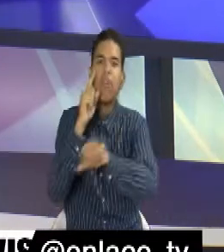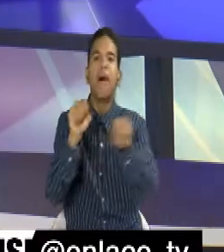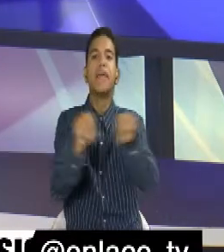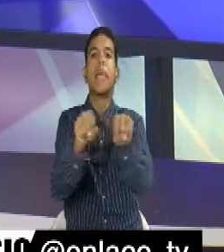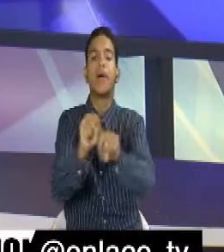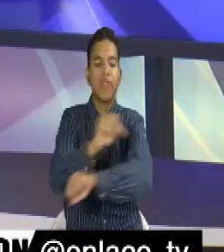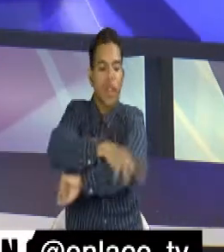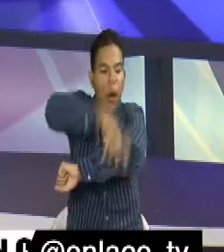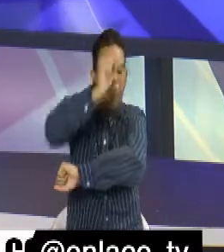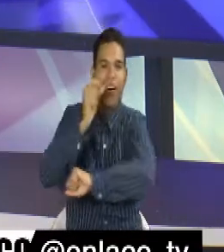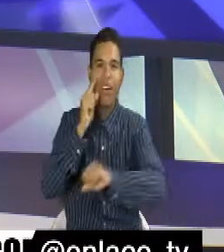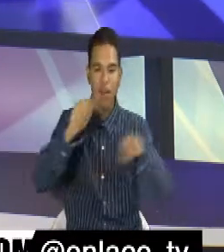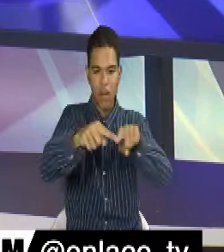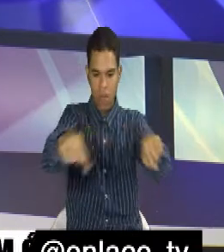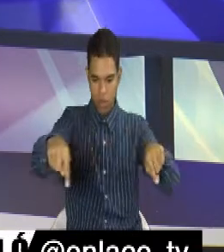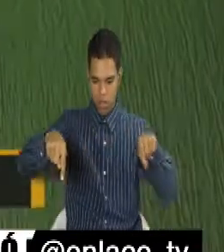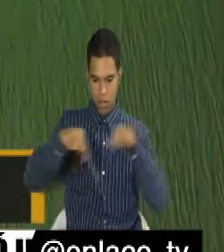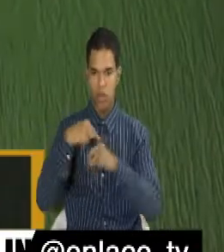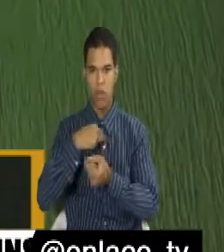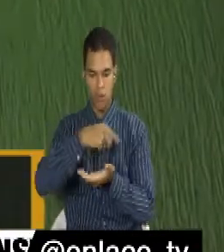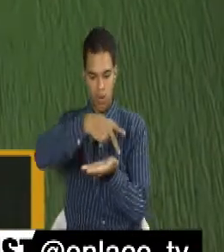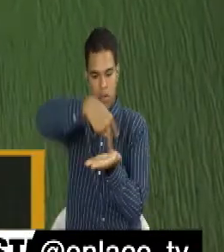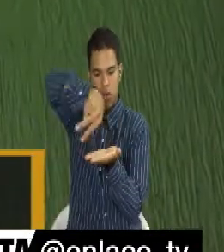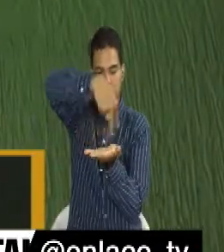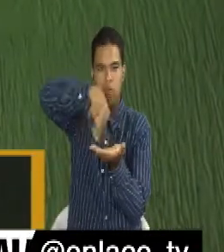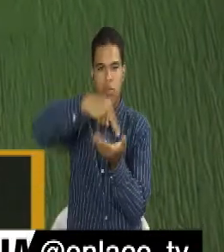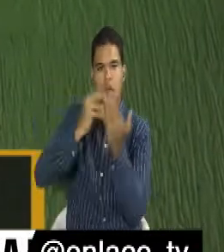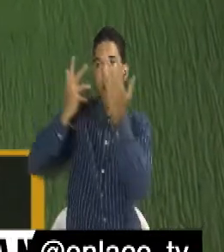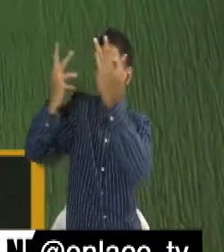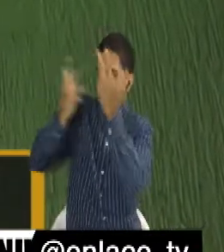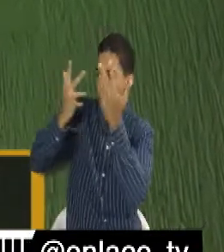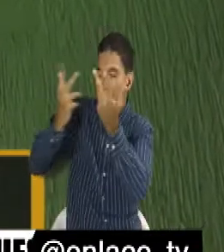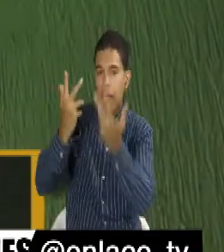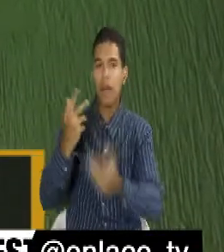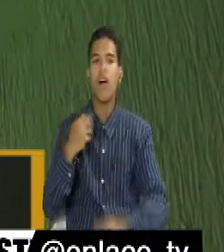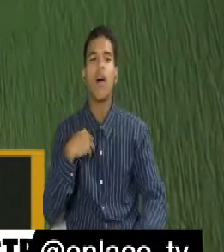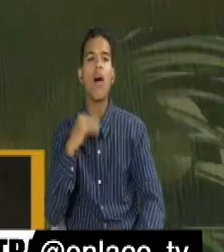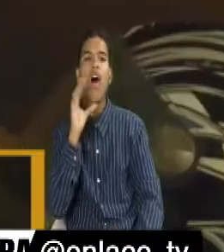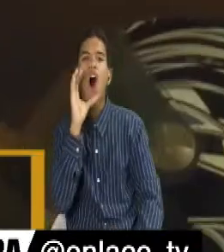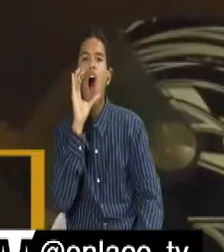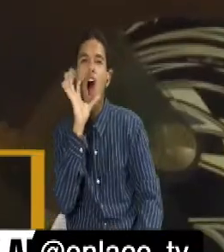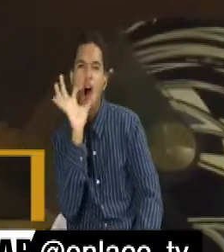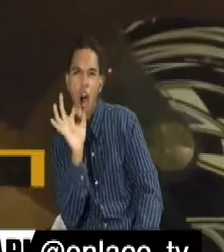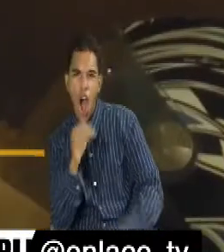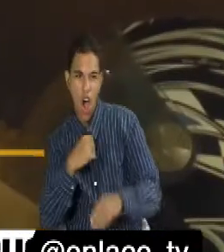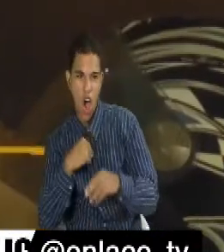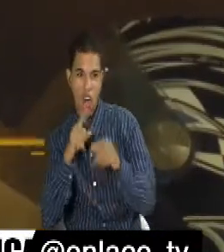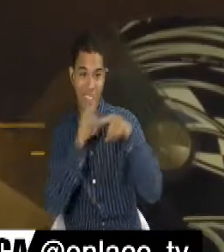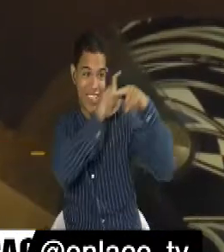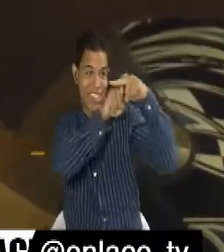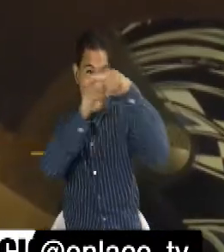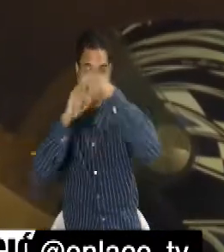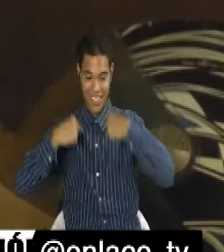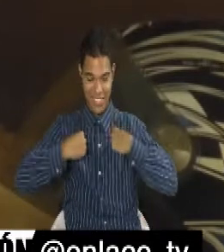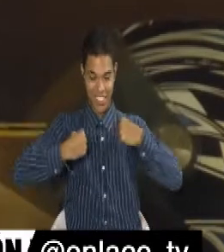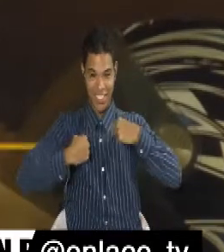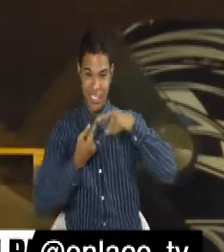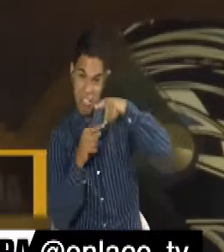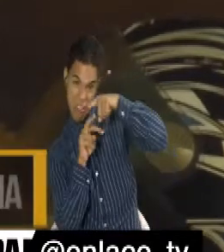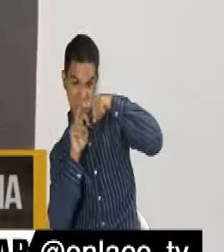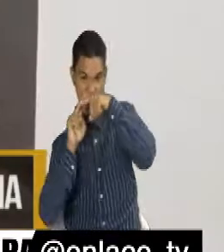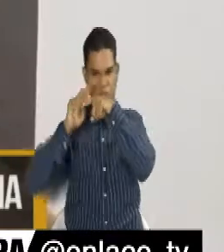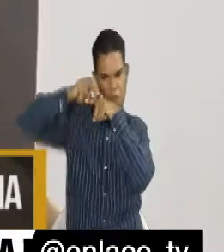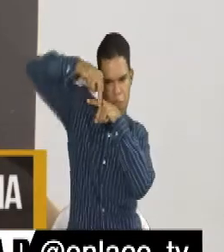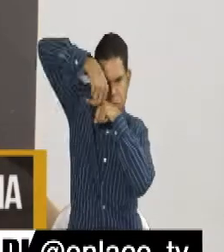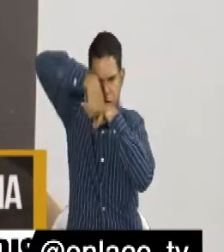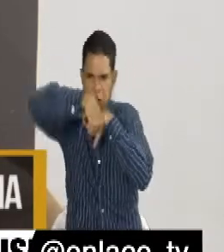el barrio Colombia. El ladrón habría ingresado a la vivienda, según la víctima, por el patio y se llevó todo lo que en cuestión de minutos encontró a su